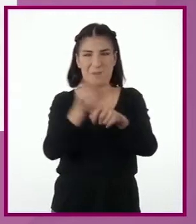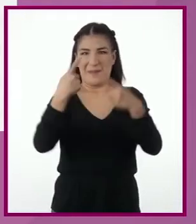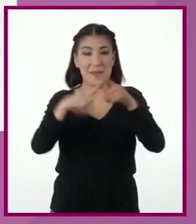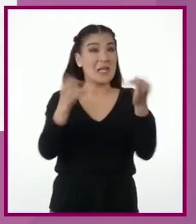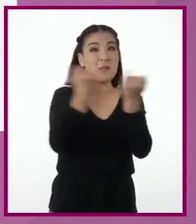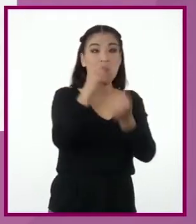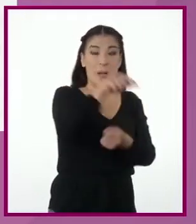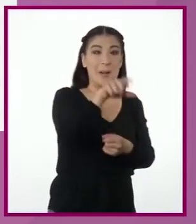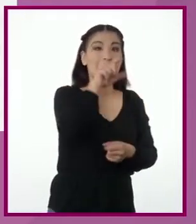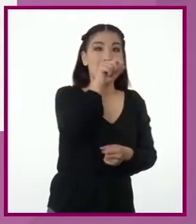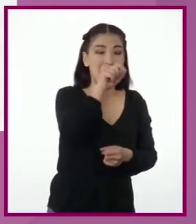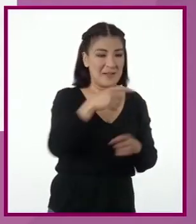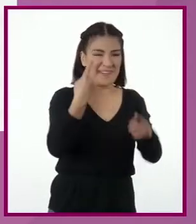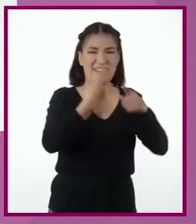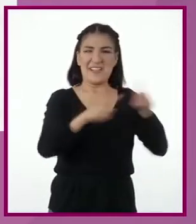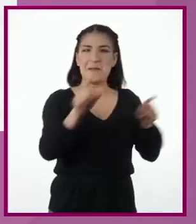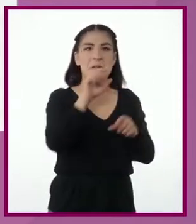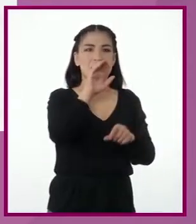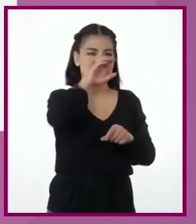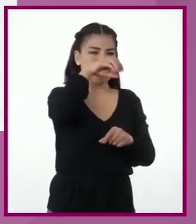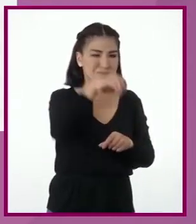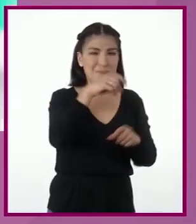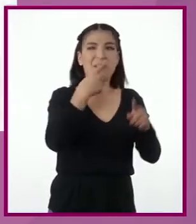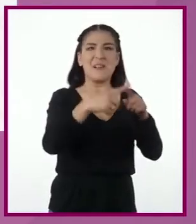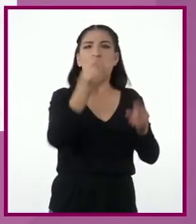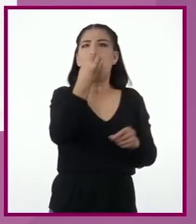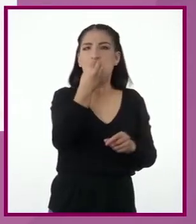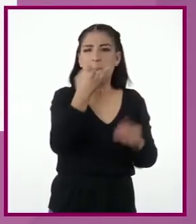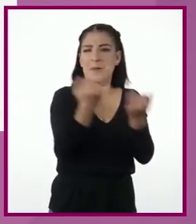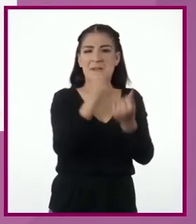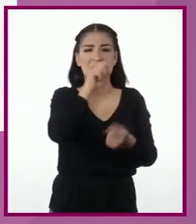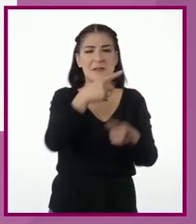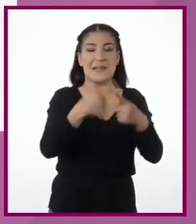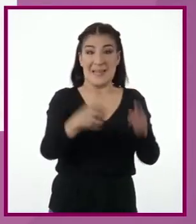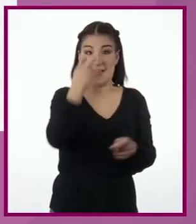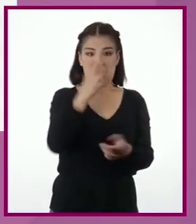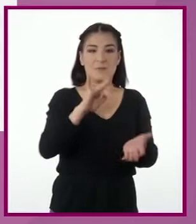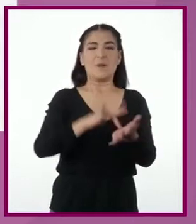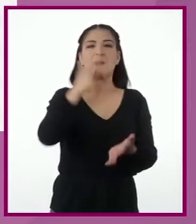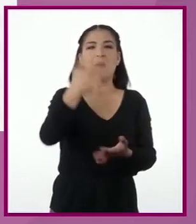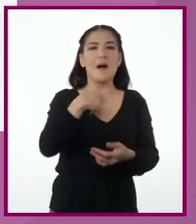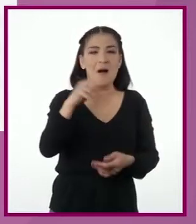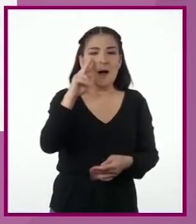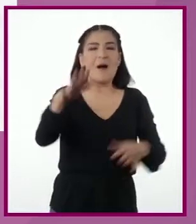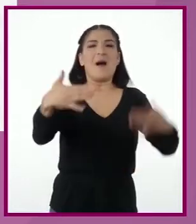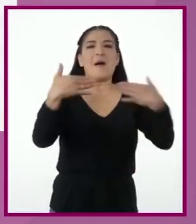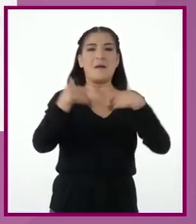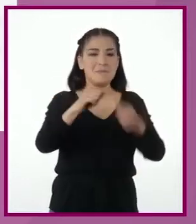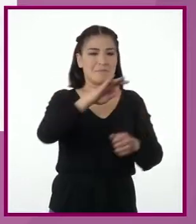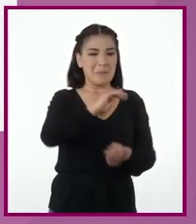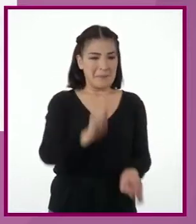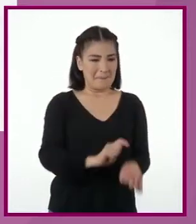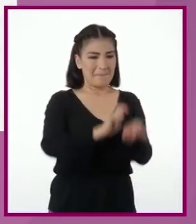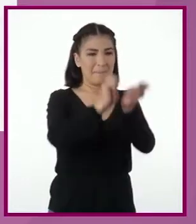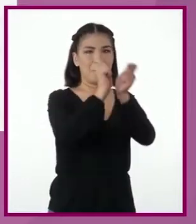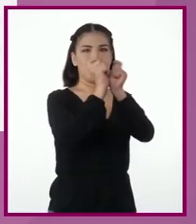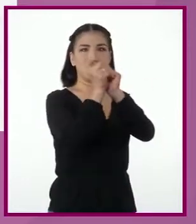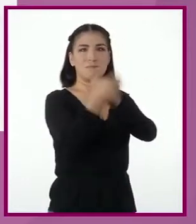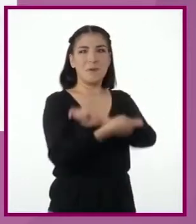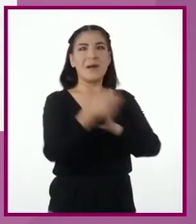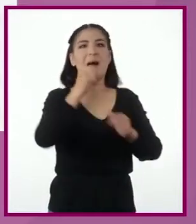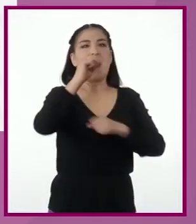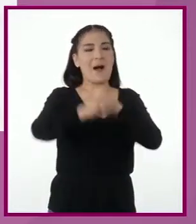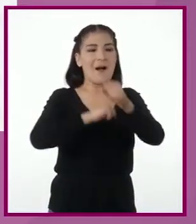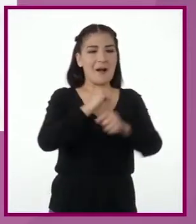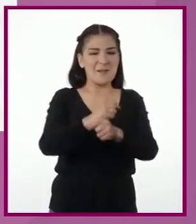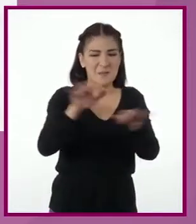alimento que abundaba en la isla donde habitaban. Gracias a esto, me di cuenta que las especies pueden evolucionar al paso de los años y que